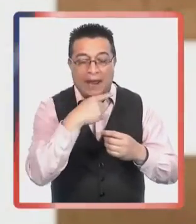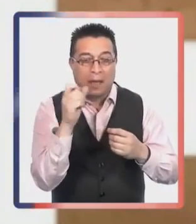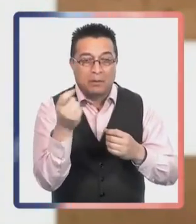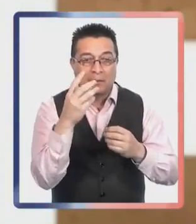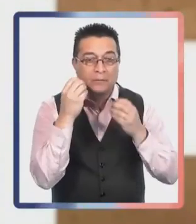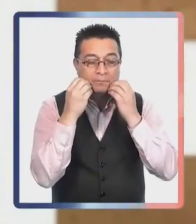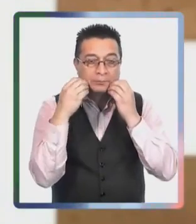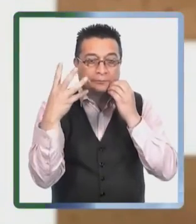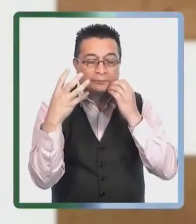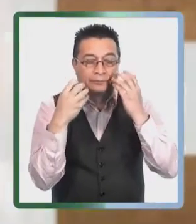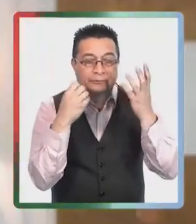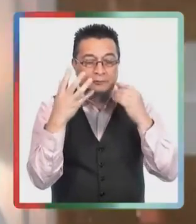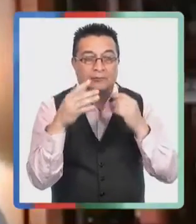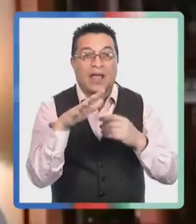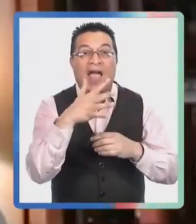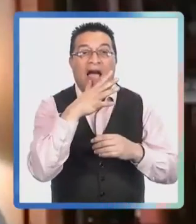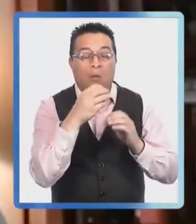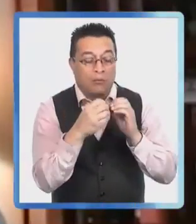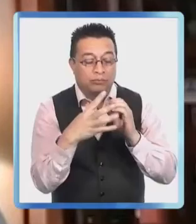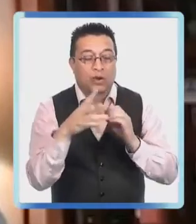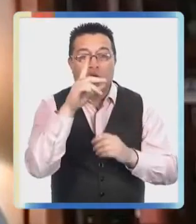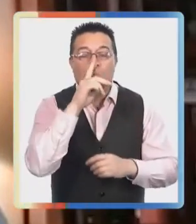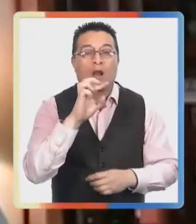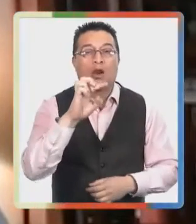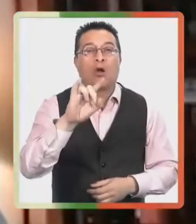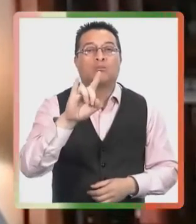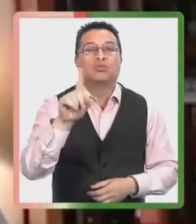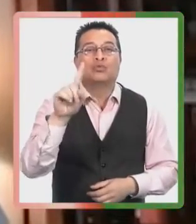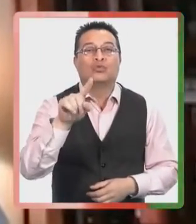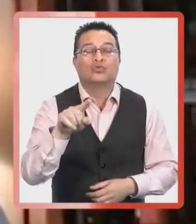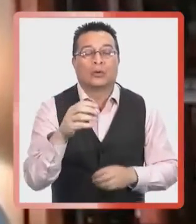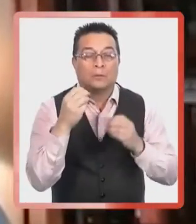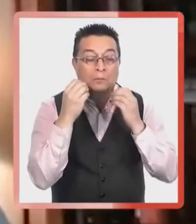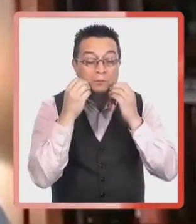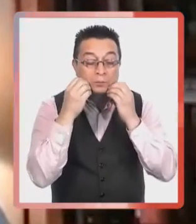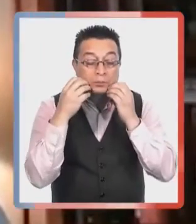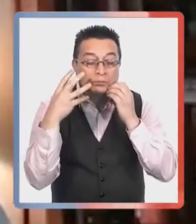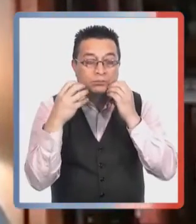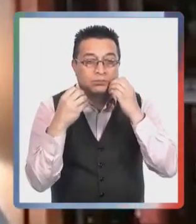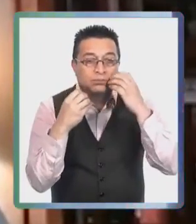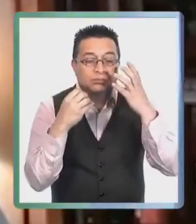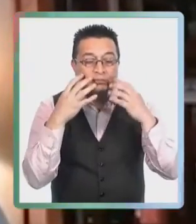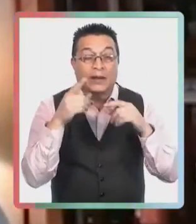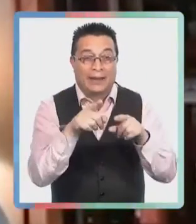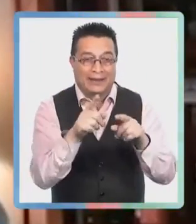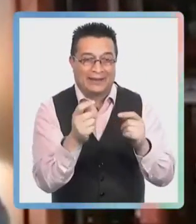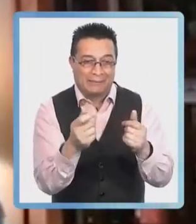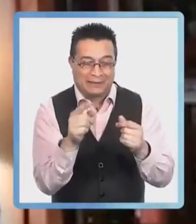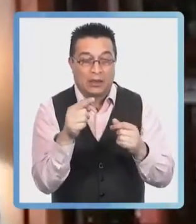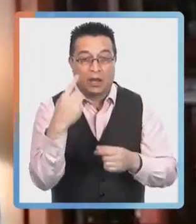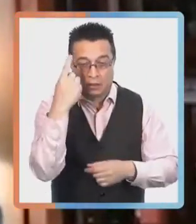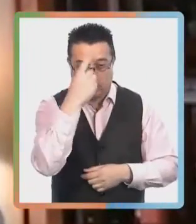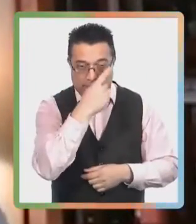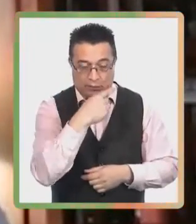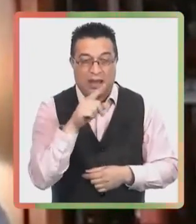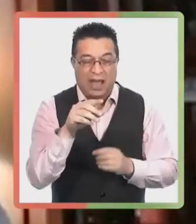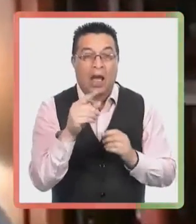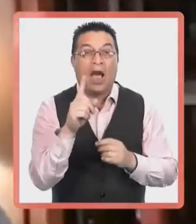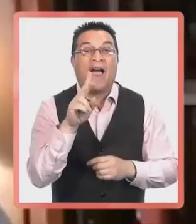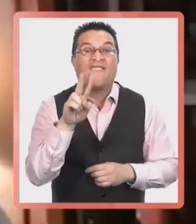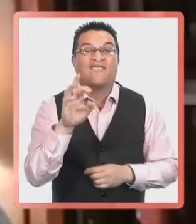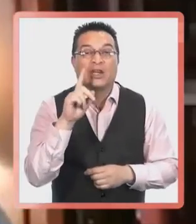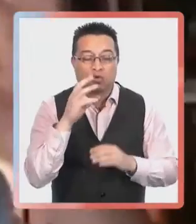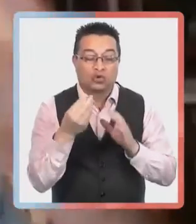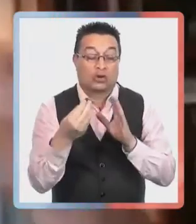la cara, pero en realidad son llenas de líquido blanco, como pus. Por lo tanto, se llaman pústulas. Y esas vesículas están llenas de